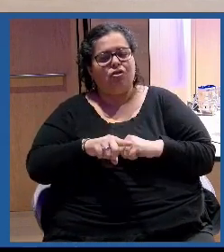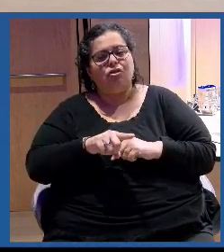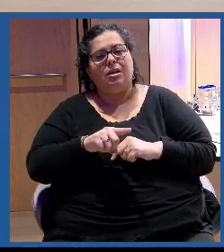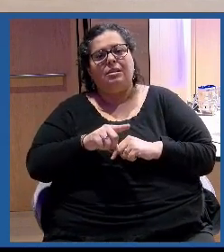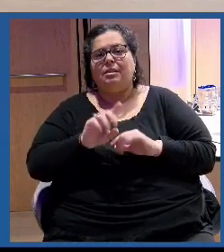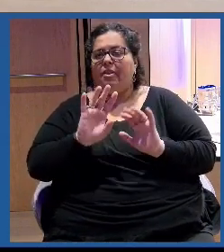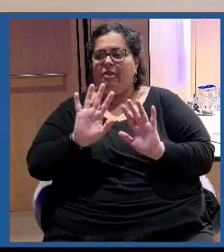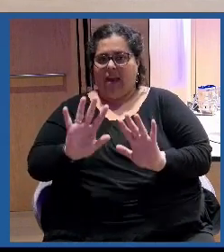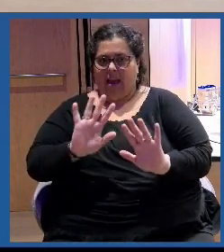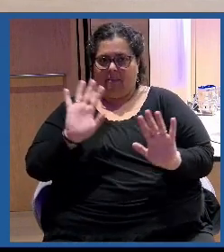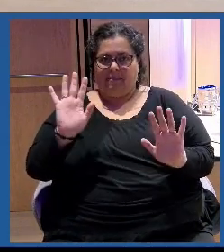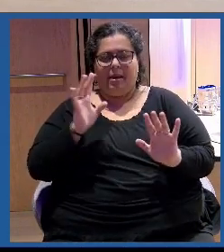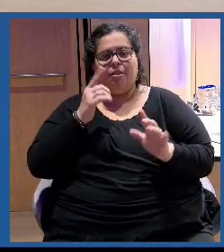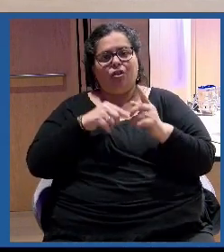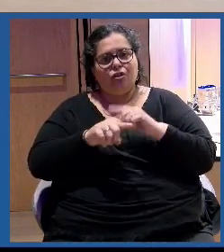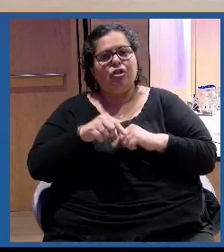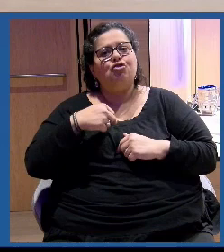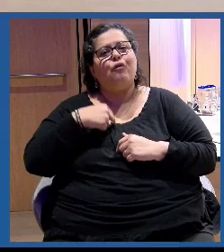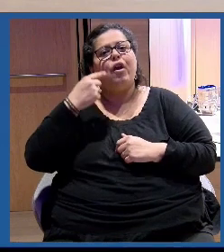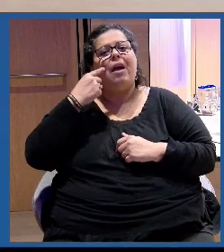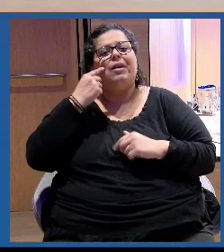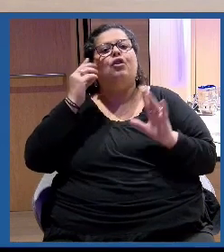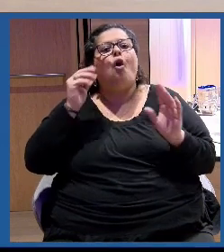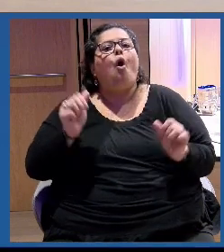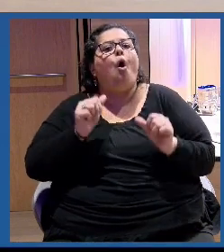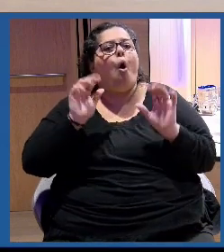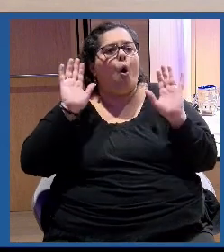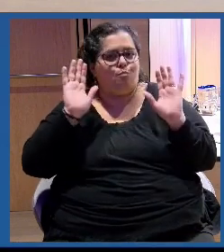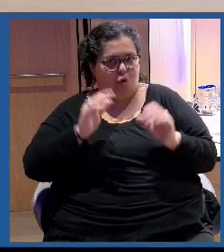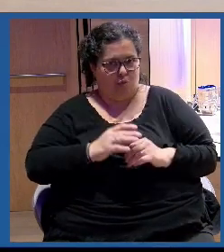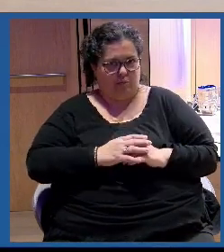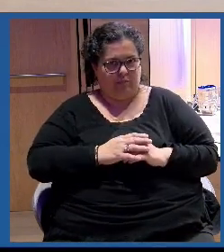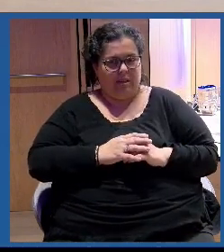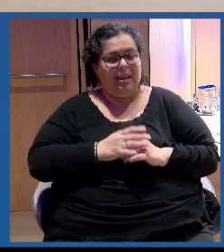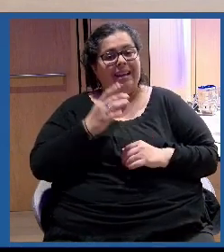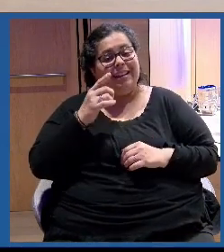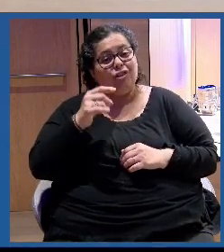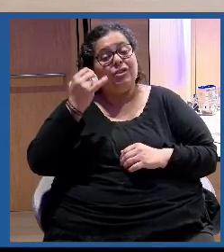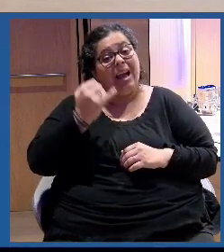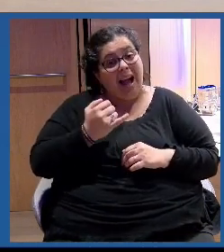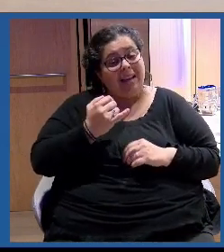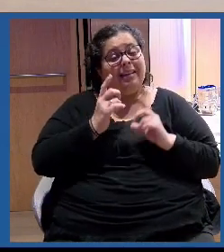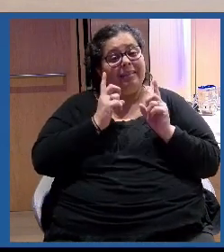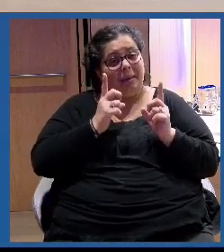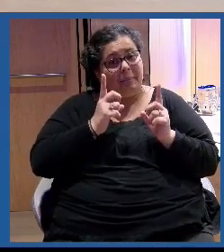quieto y yo veré cómo lo hago, ¿sí? Entonces hay cierto